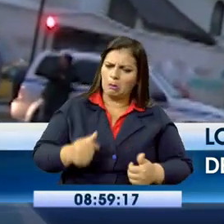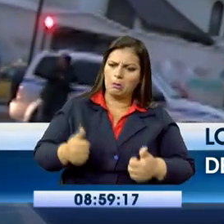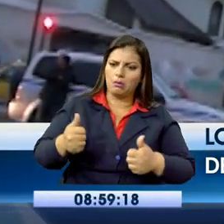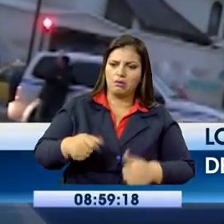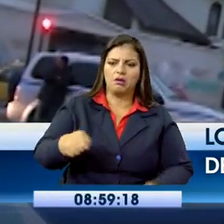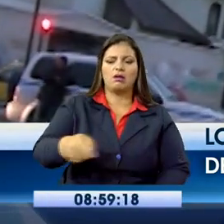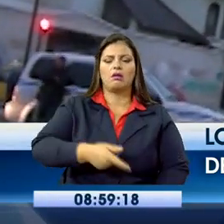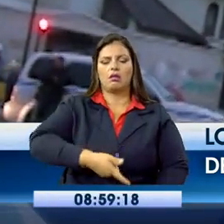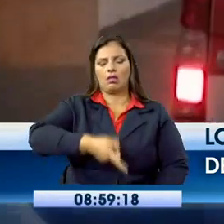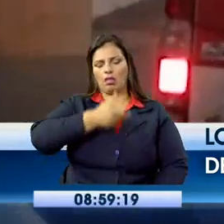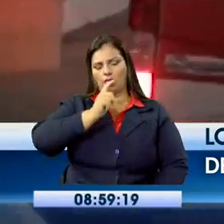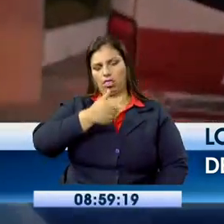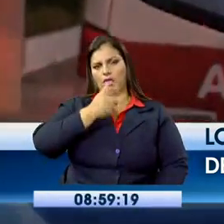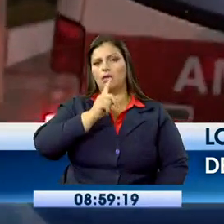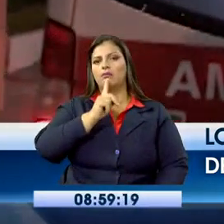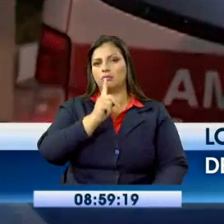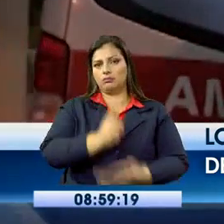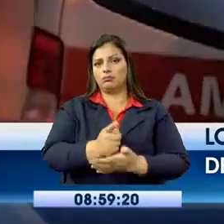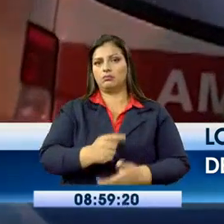está en estado etílico.